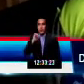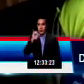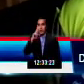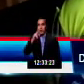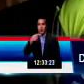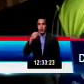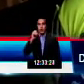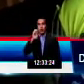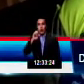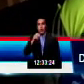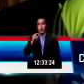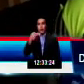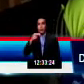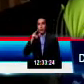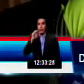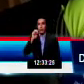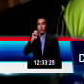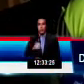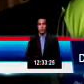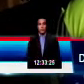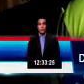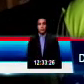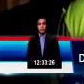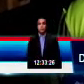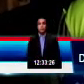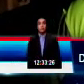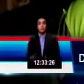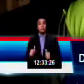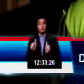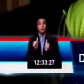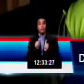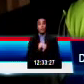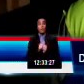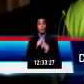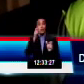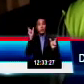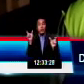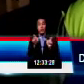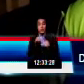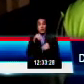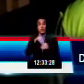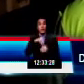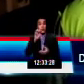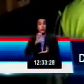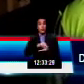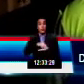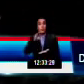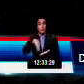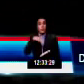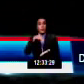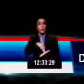la UMO y criminalística, en compañía de los señores fiscales de aquí de la provincia de Manabí.